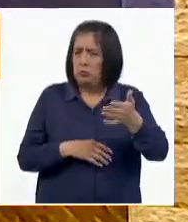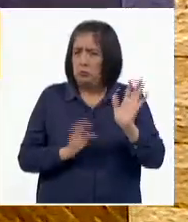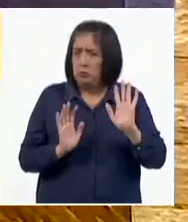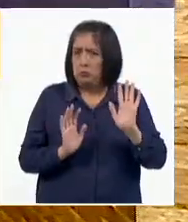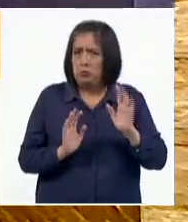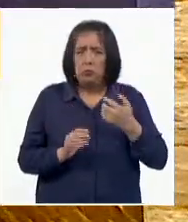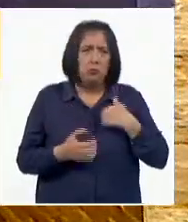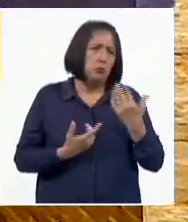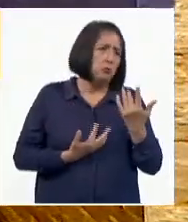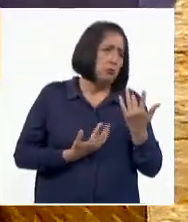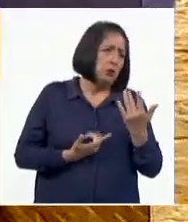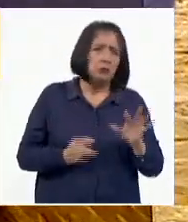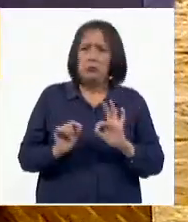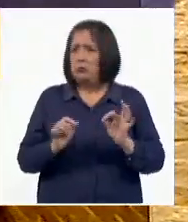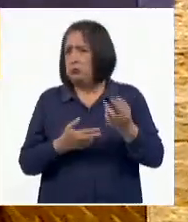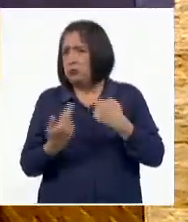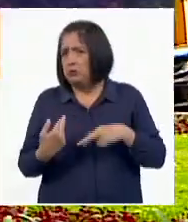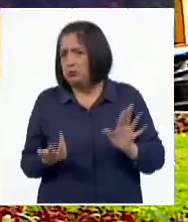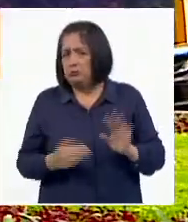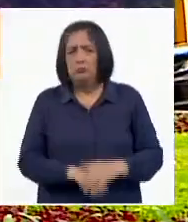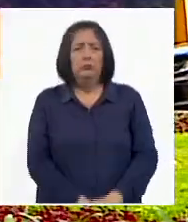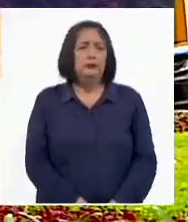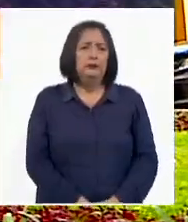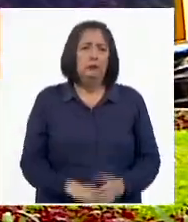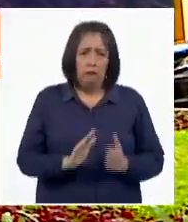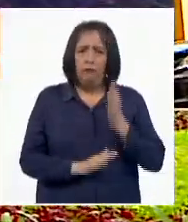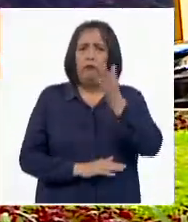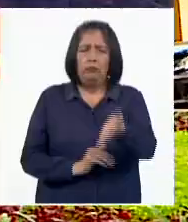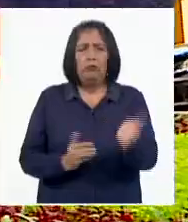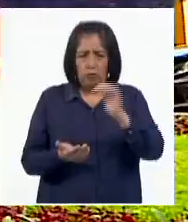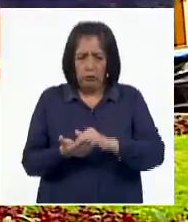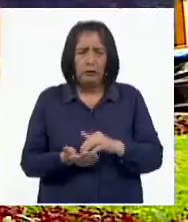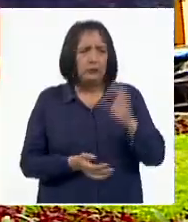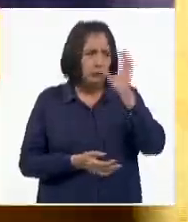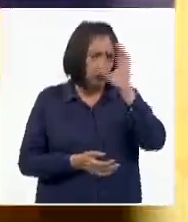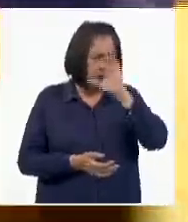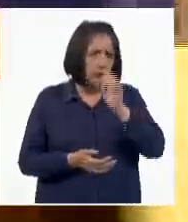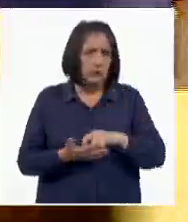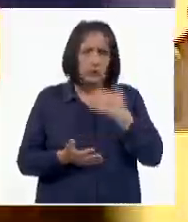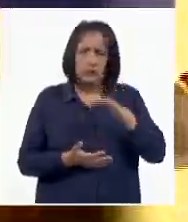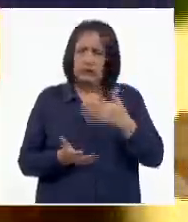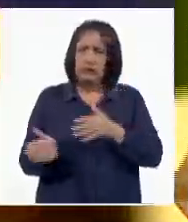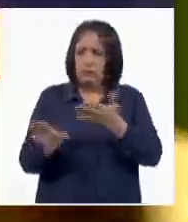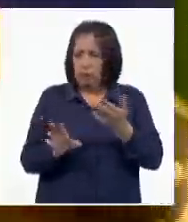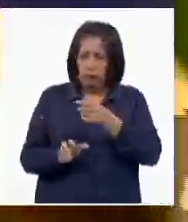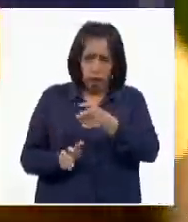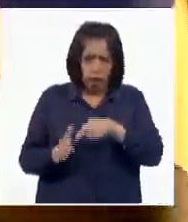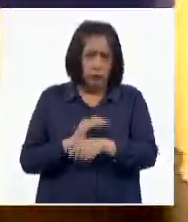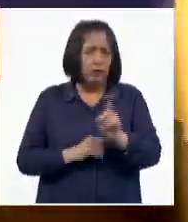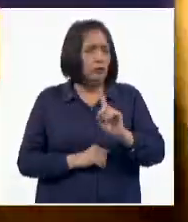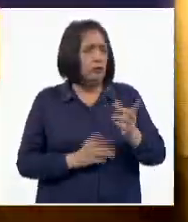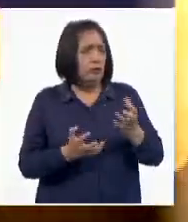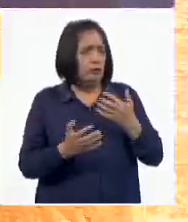por supuesto que la estuve esperando, pero no retornó, ¿no? Acudimos nuevamente a buscarlo tras conocer el crimen de Lismar y esta vez no